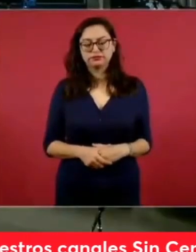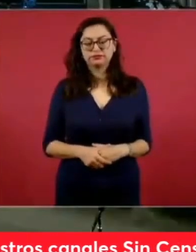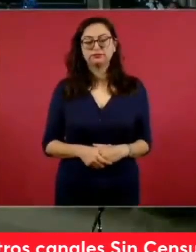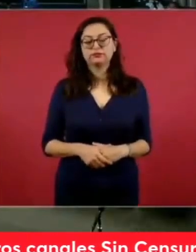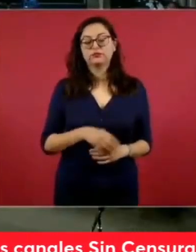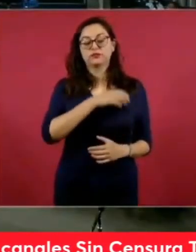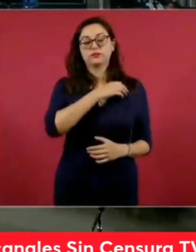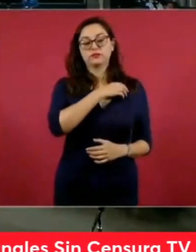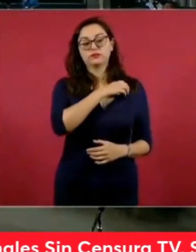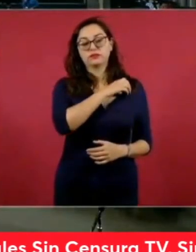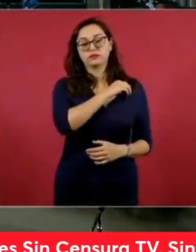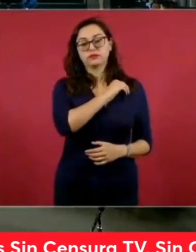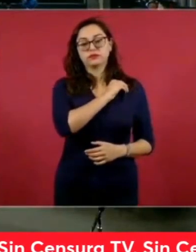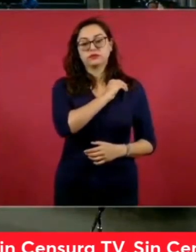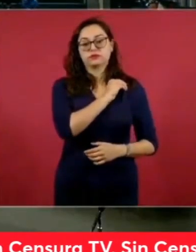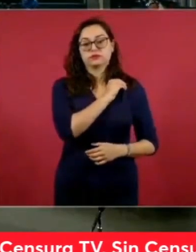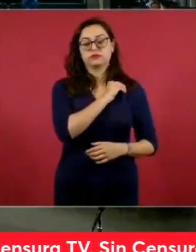había